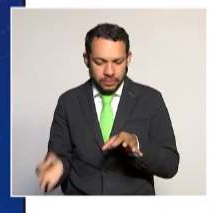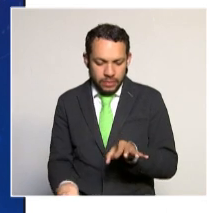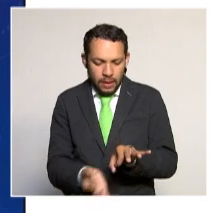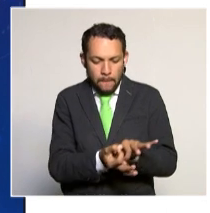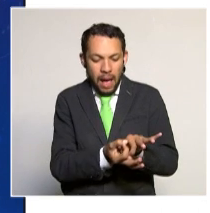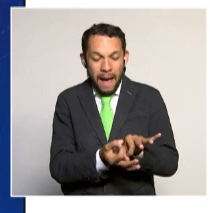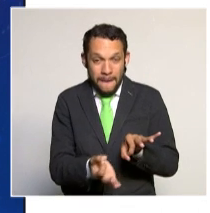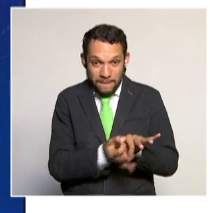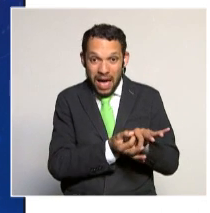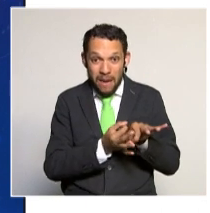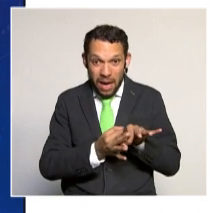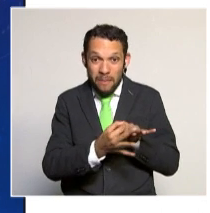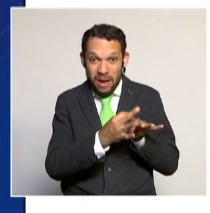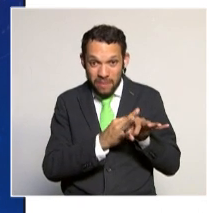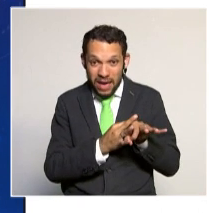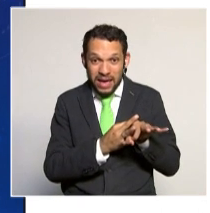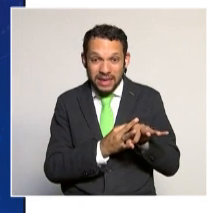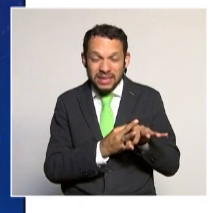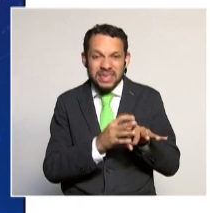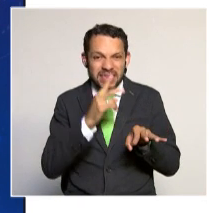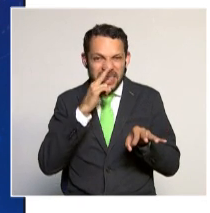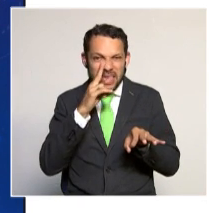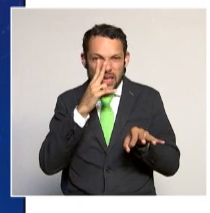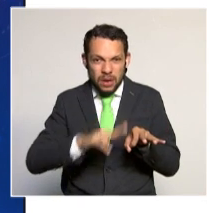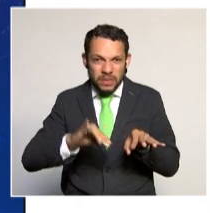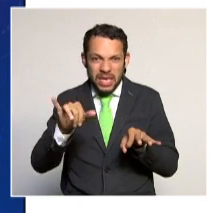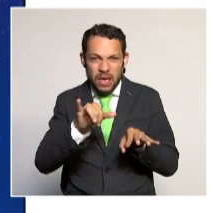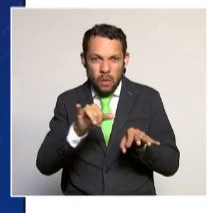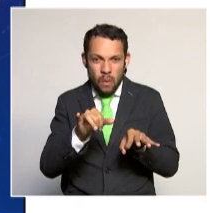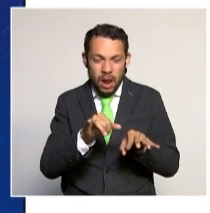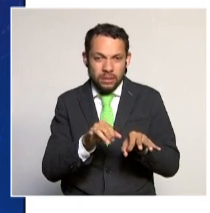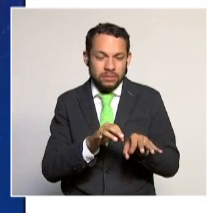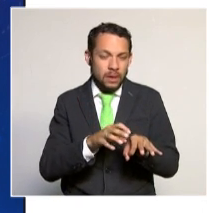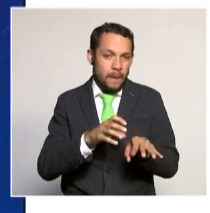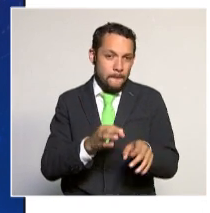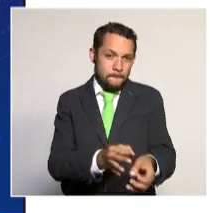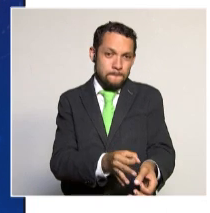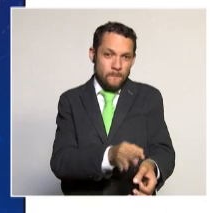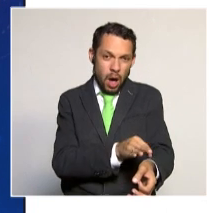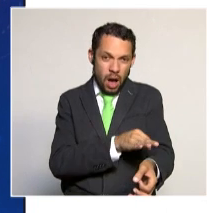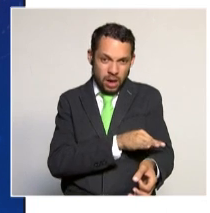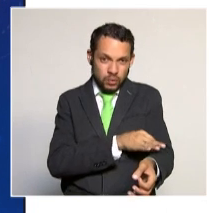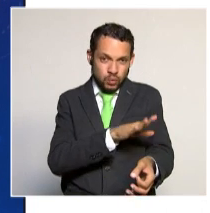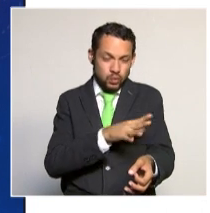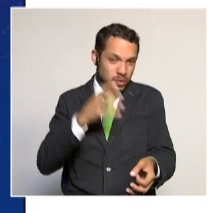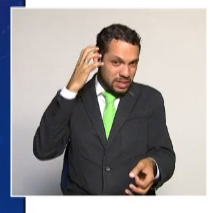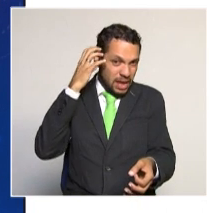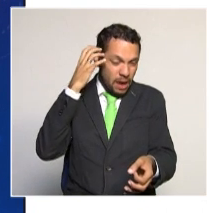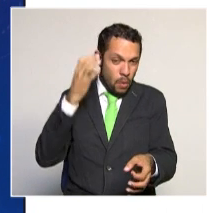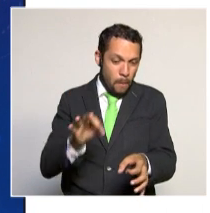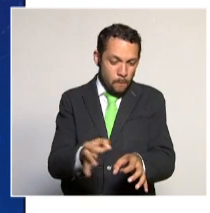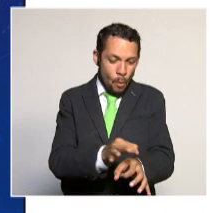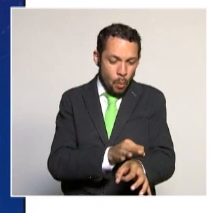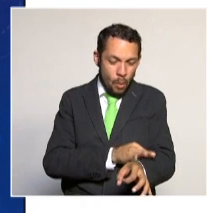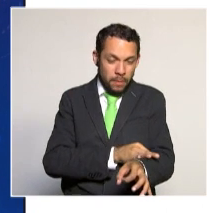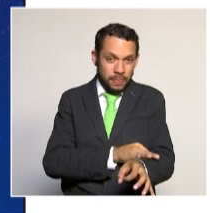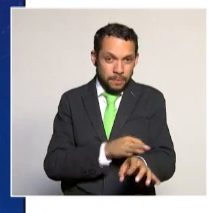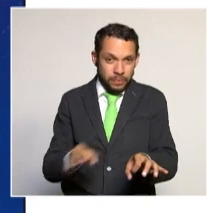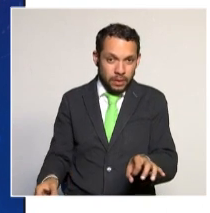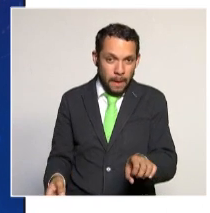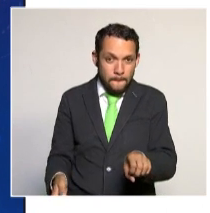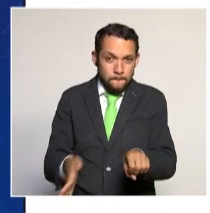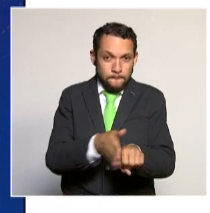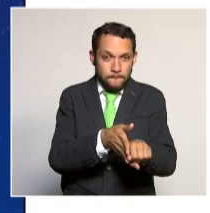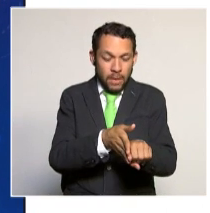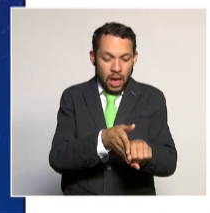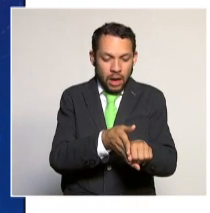aterosclerosis. Entonces básicamente están desarrollando una aterosclerosis. Esos ateromas, la aterosclerosis, pues al ir tapando el